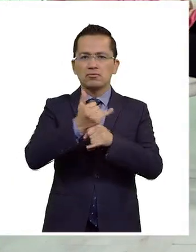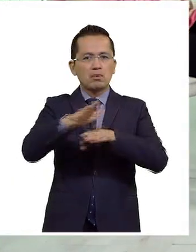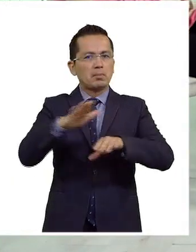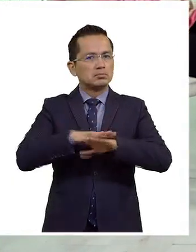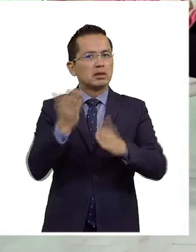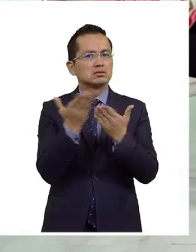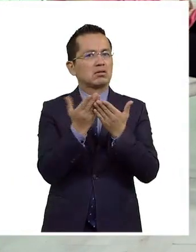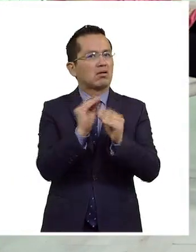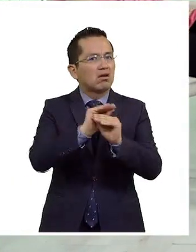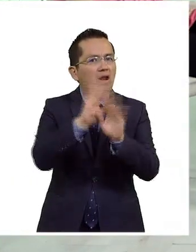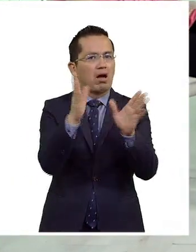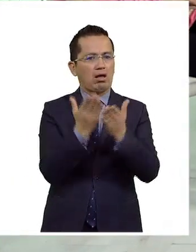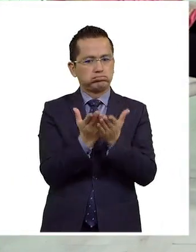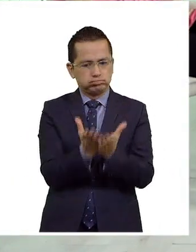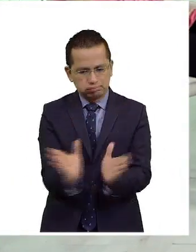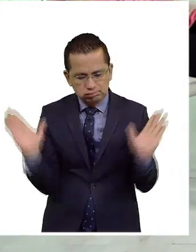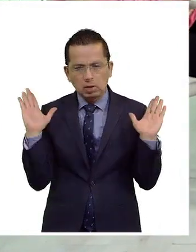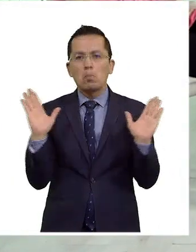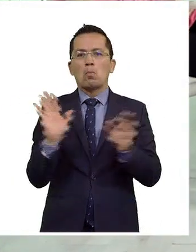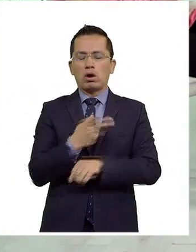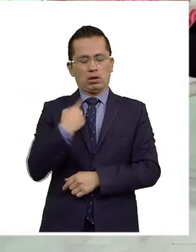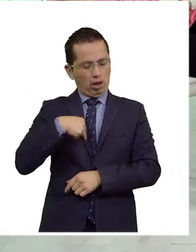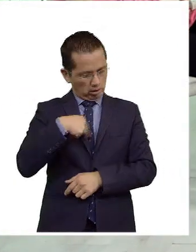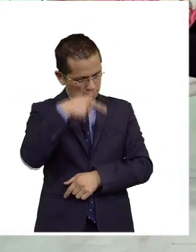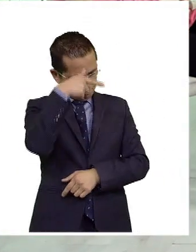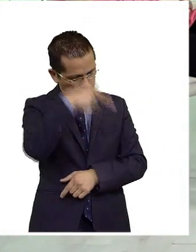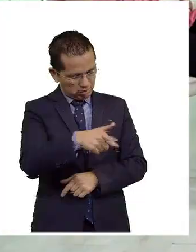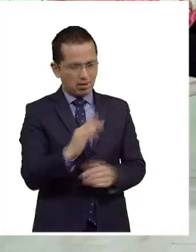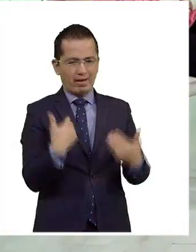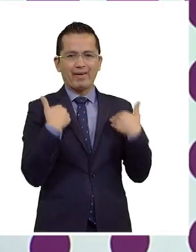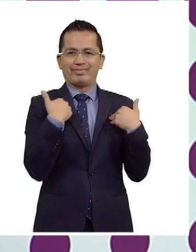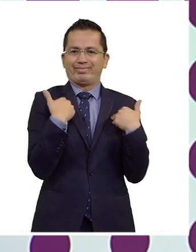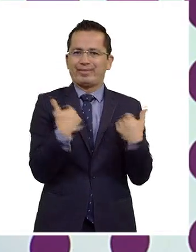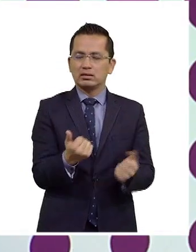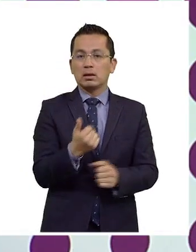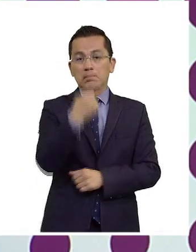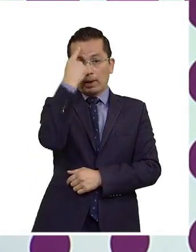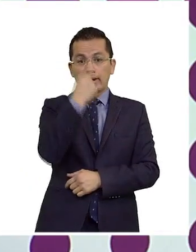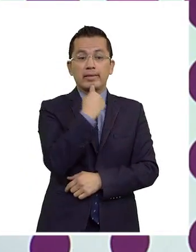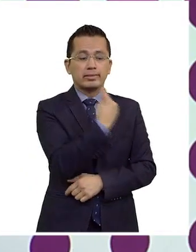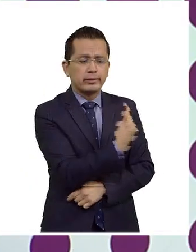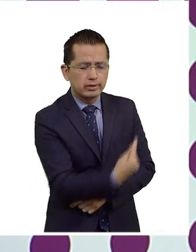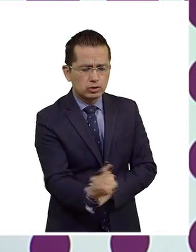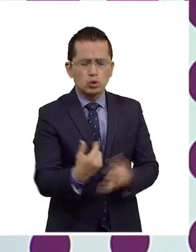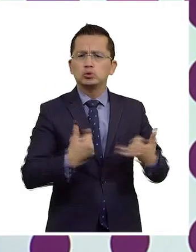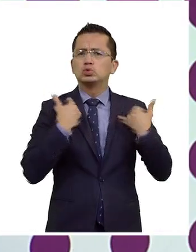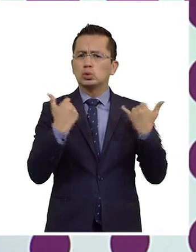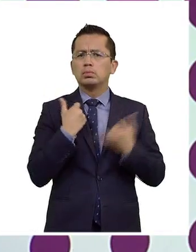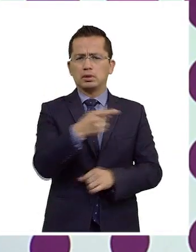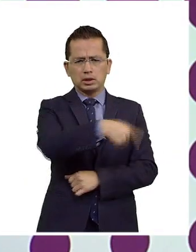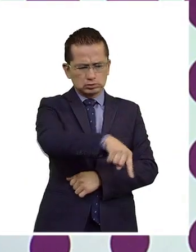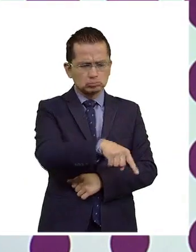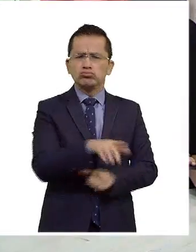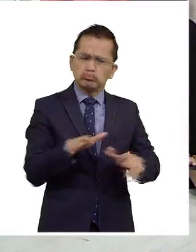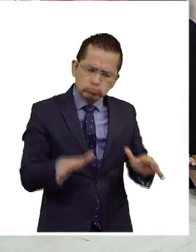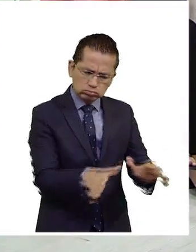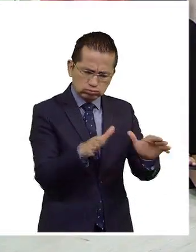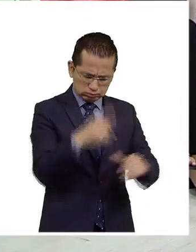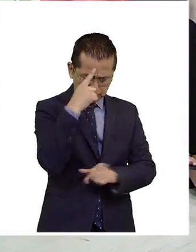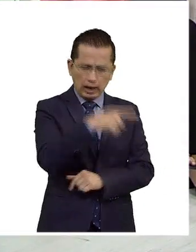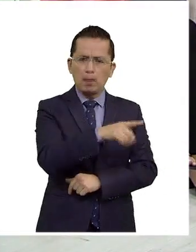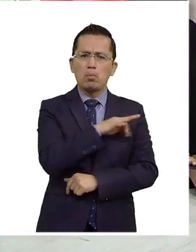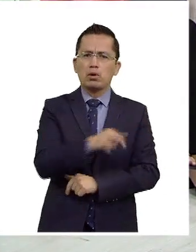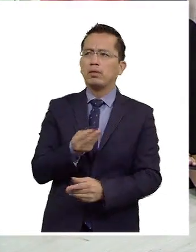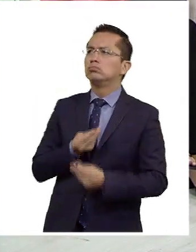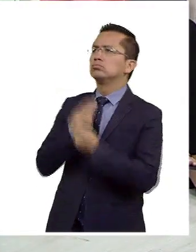entender y darle la oportunidad a estas niñas, niños y adolescentes que tengan las herramientas verbales para poder comunicar cuál